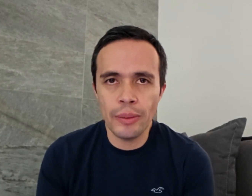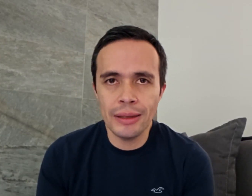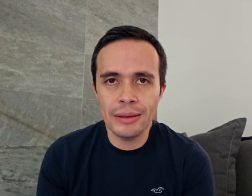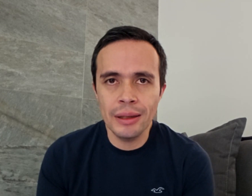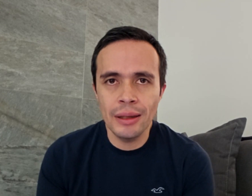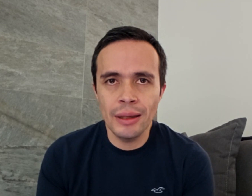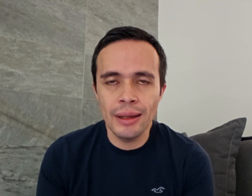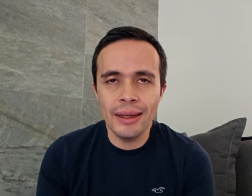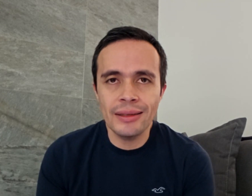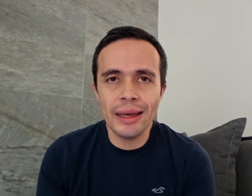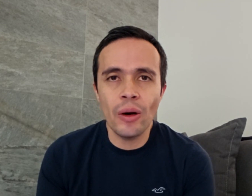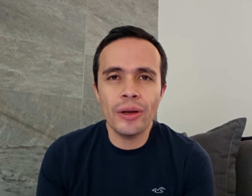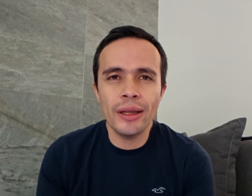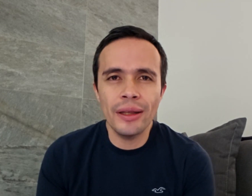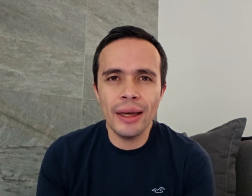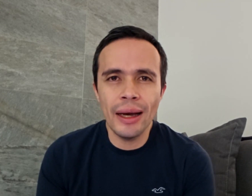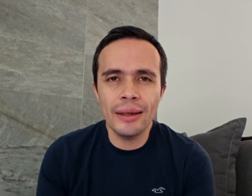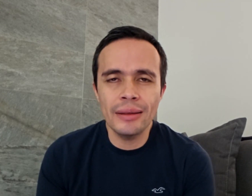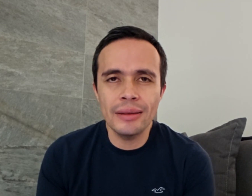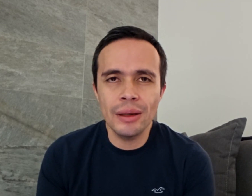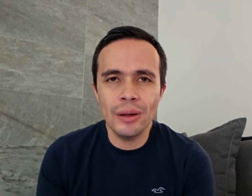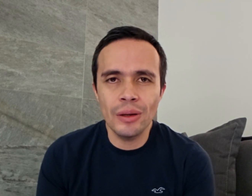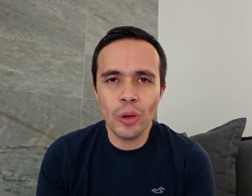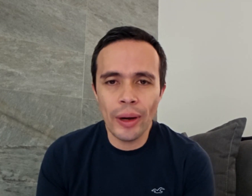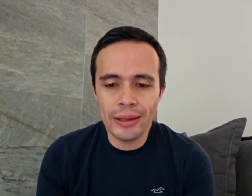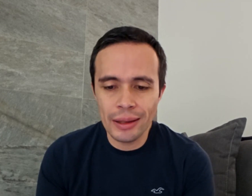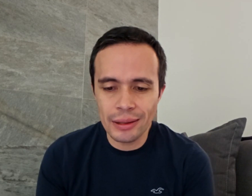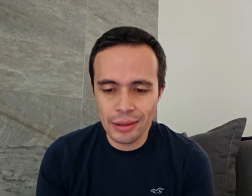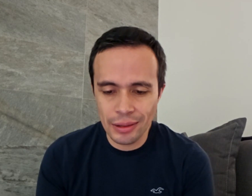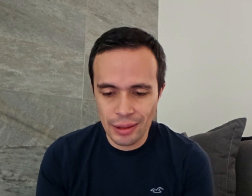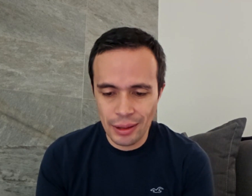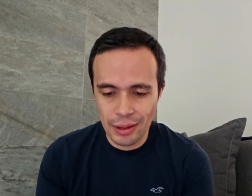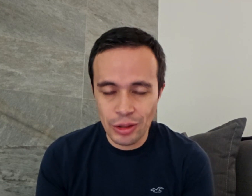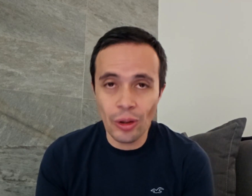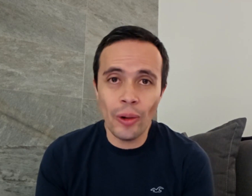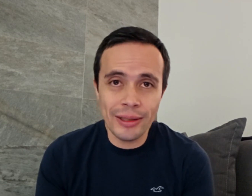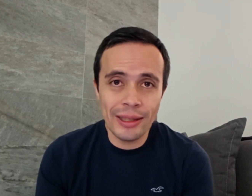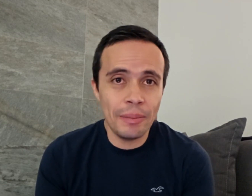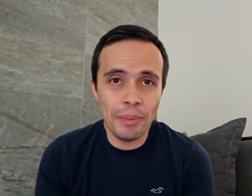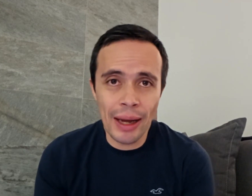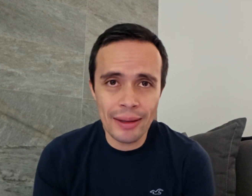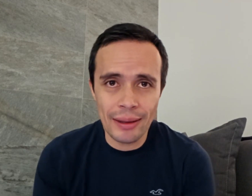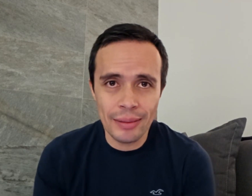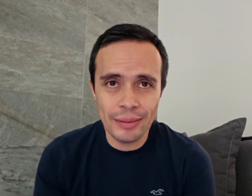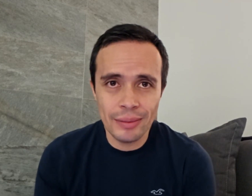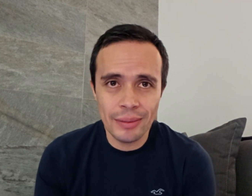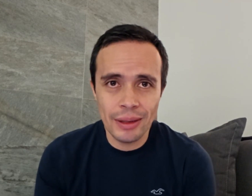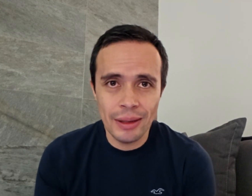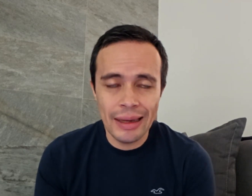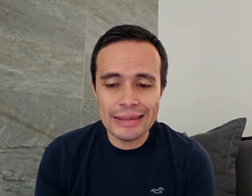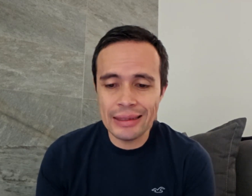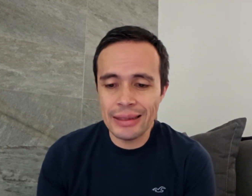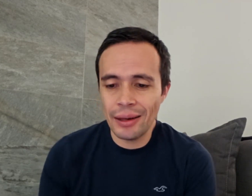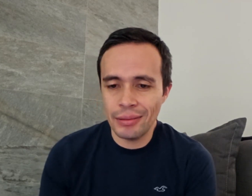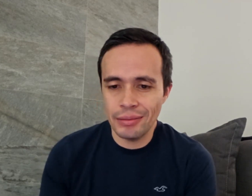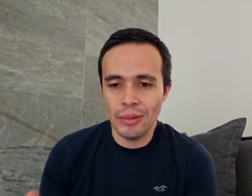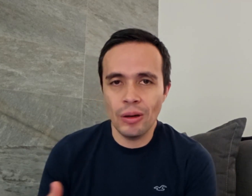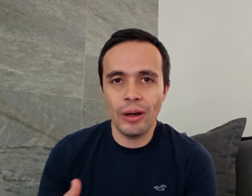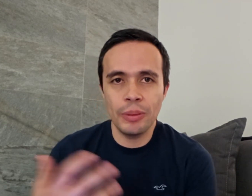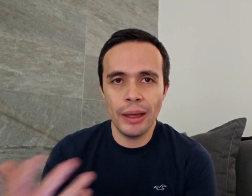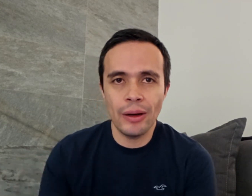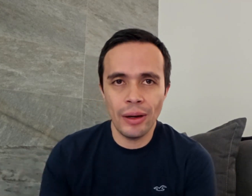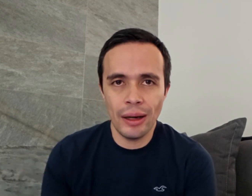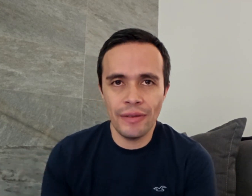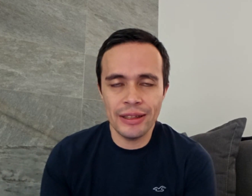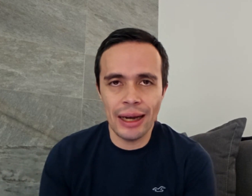grandes problemas es que hoy en día los jueces son jueces y parte. Es decir,